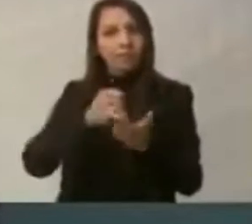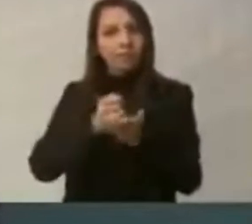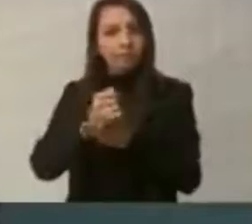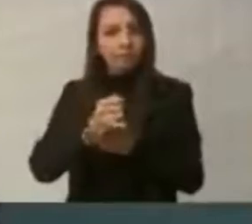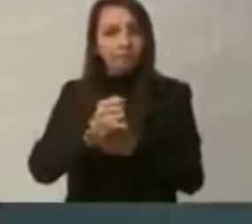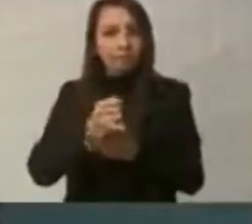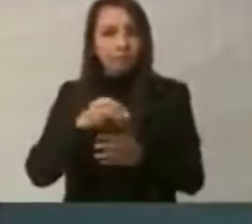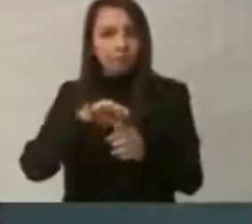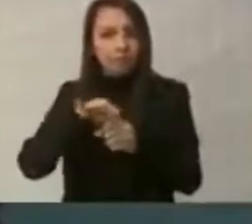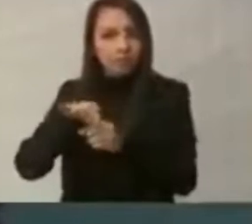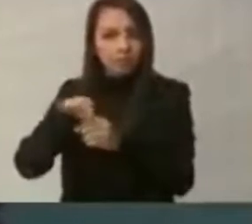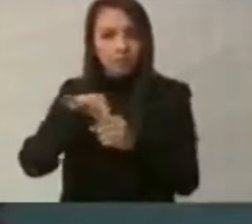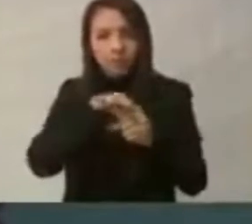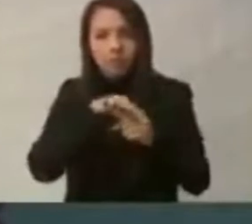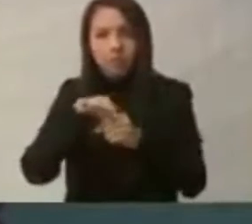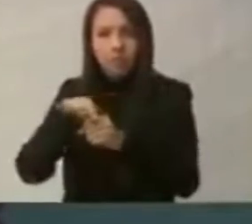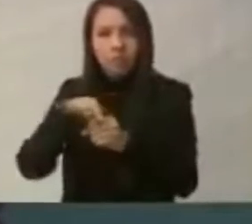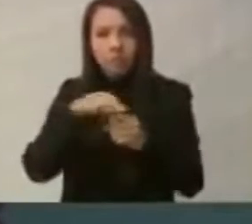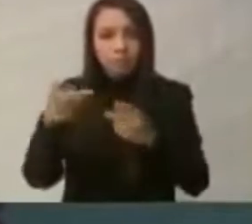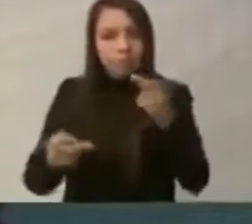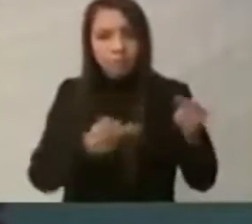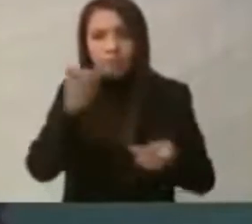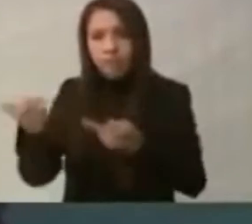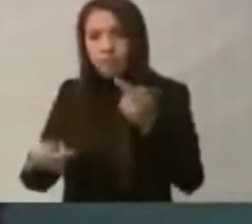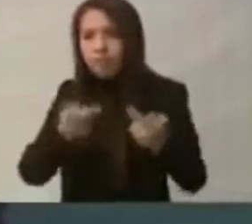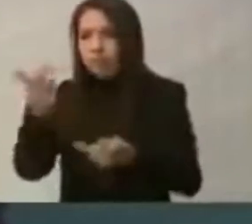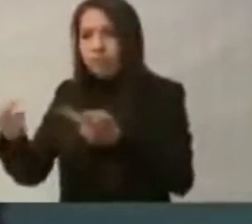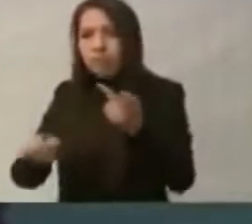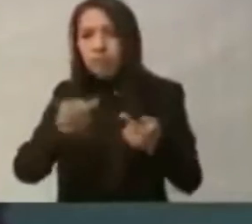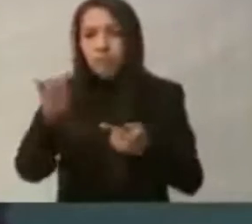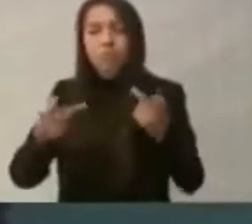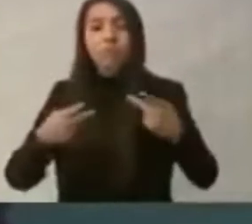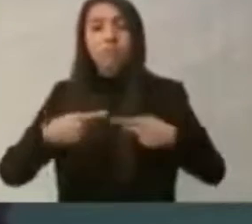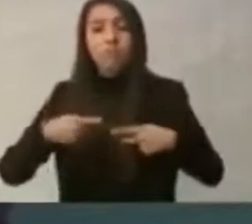Se llevó a cabo esa consulta y la gente